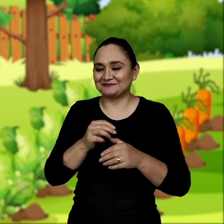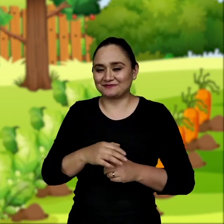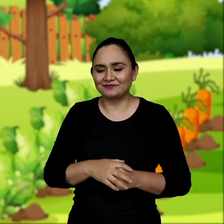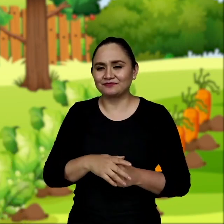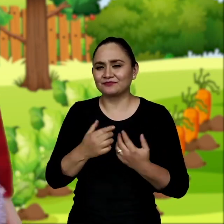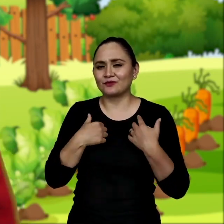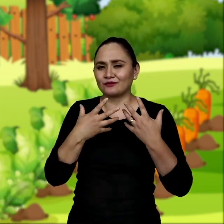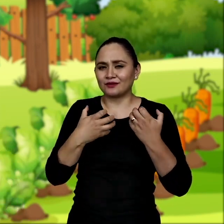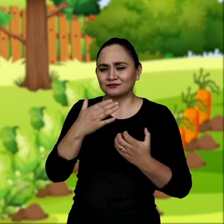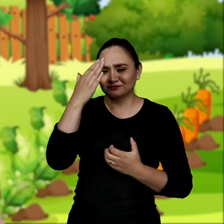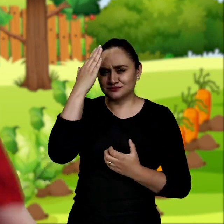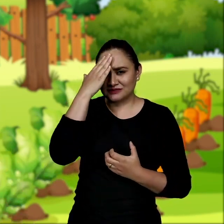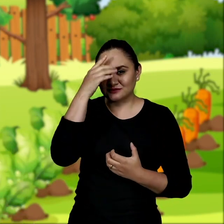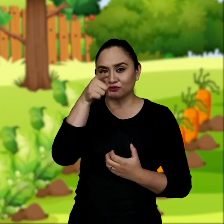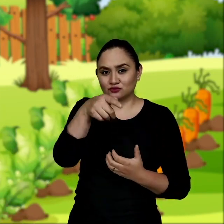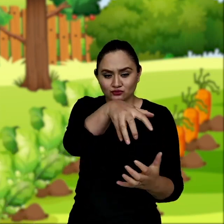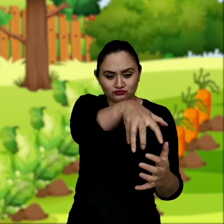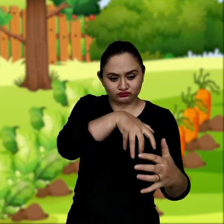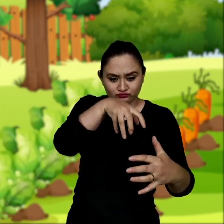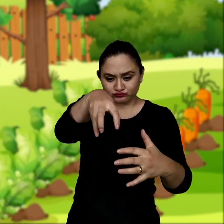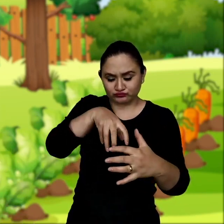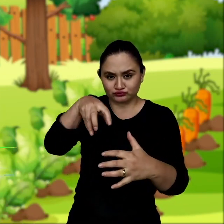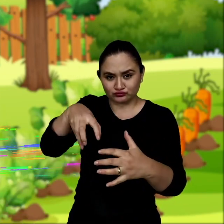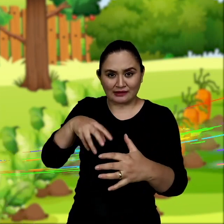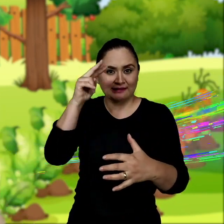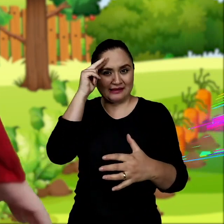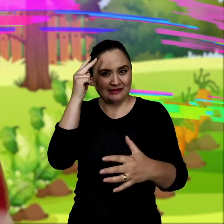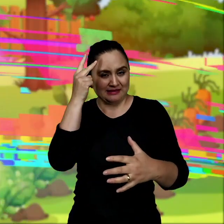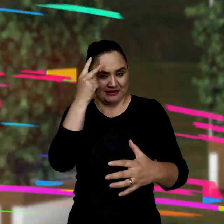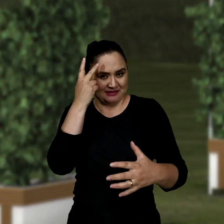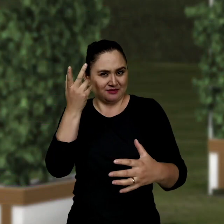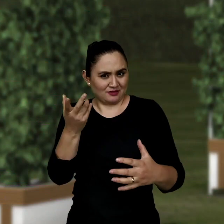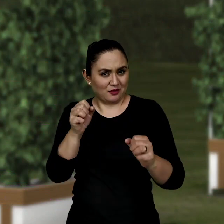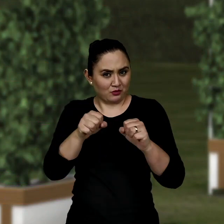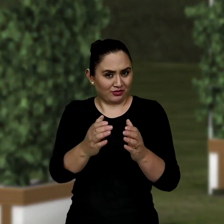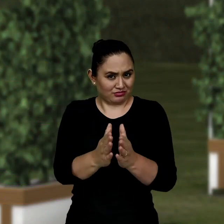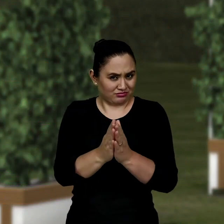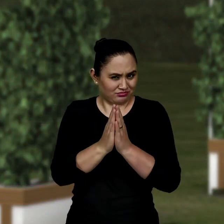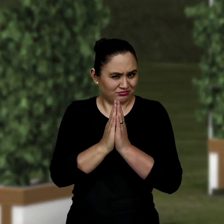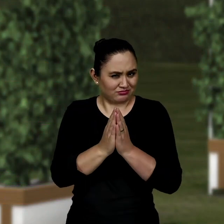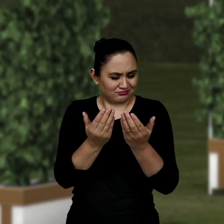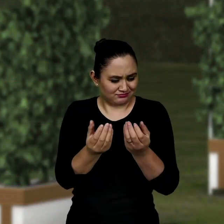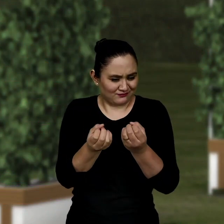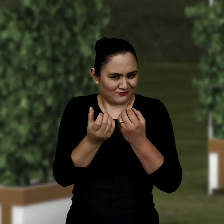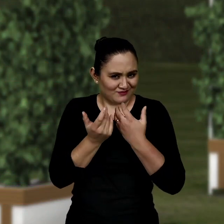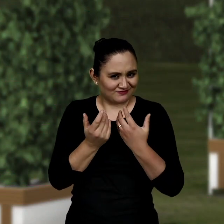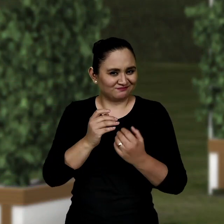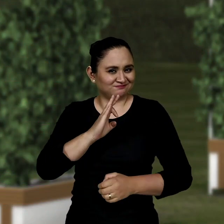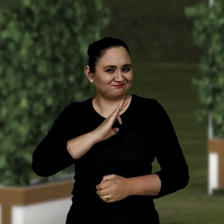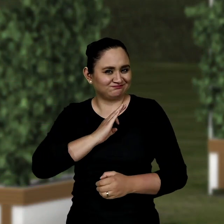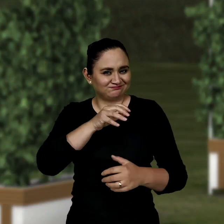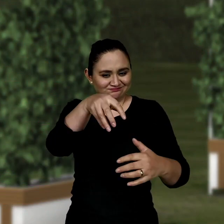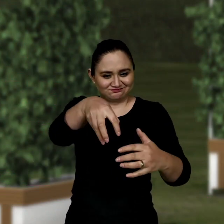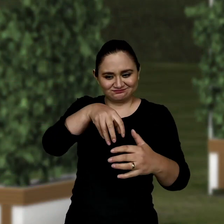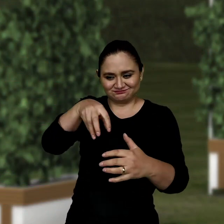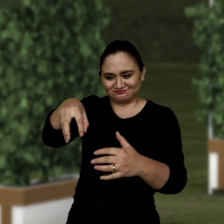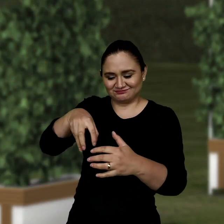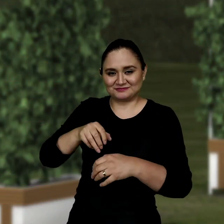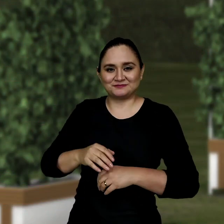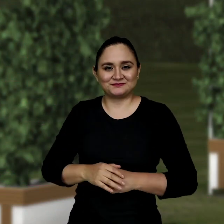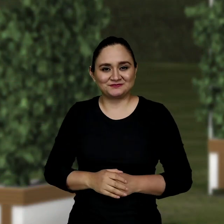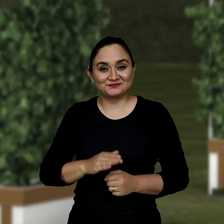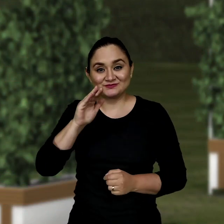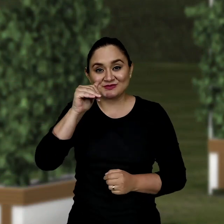alimentos. ¿Pueden decirme algunas técnicas de cosecha? Hola, nuevamente con ustedes. Claro que sí,